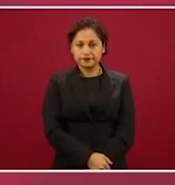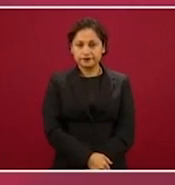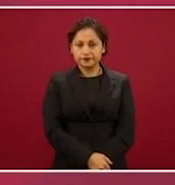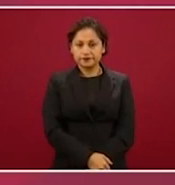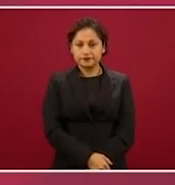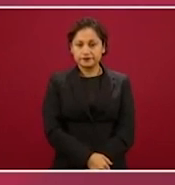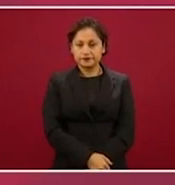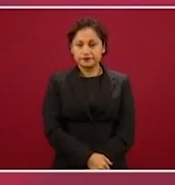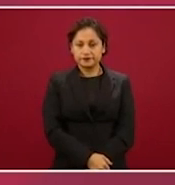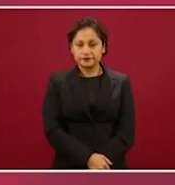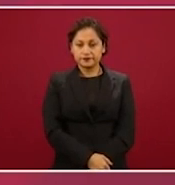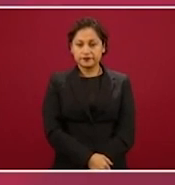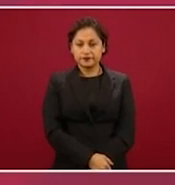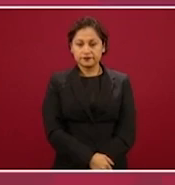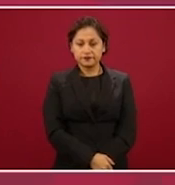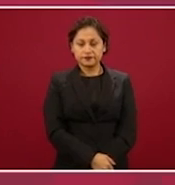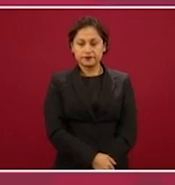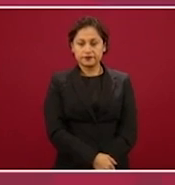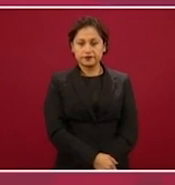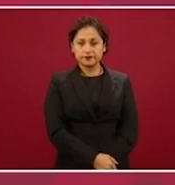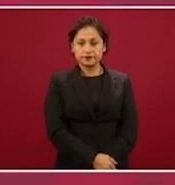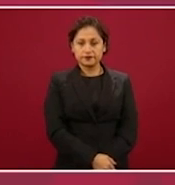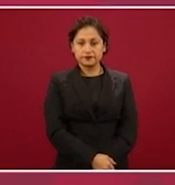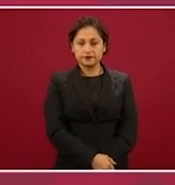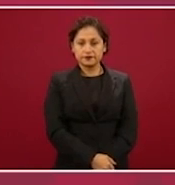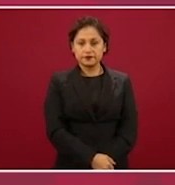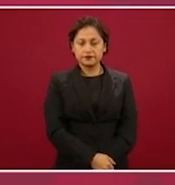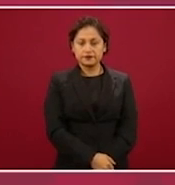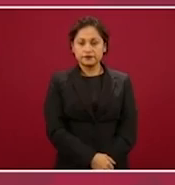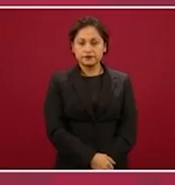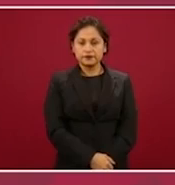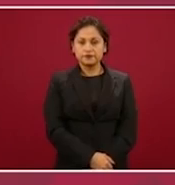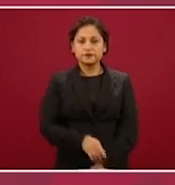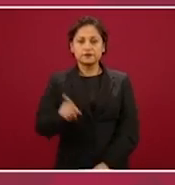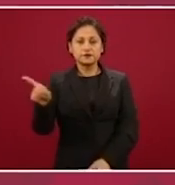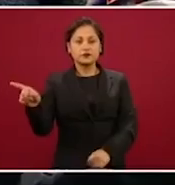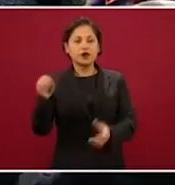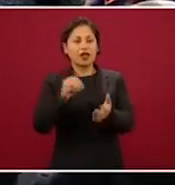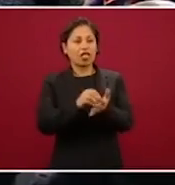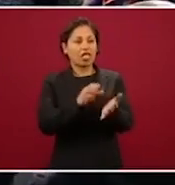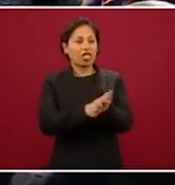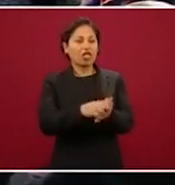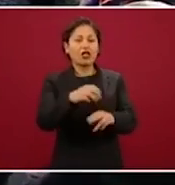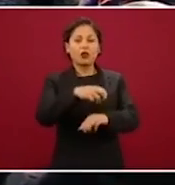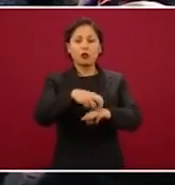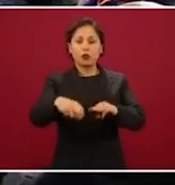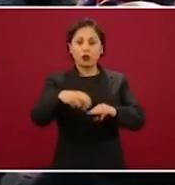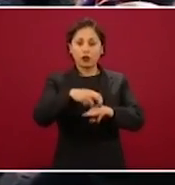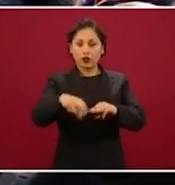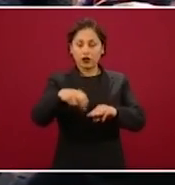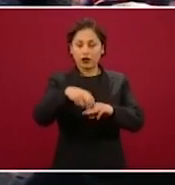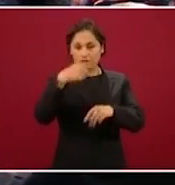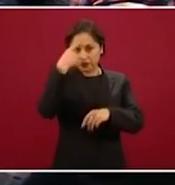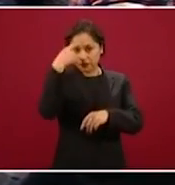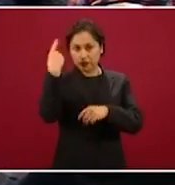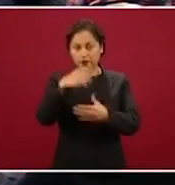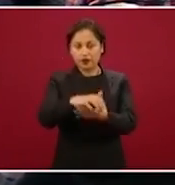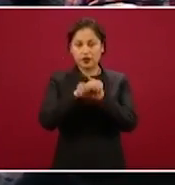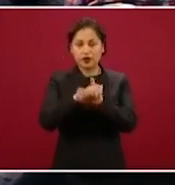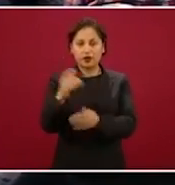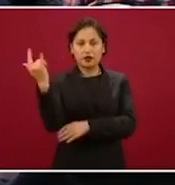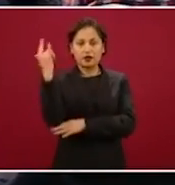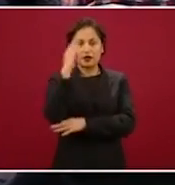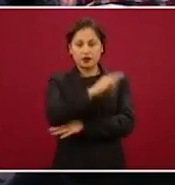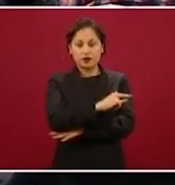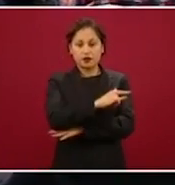el boleto del avión se empieza a distribuir el lunes, Ah, es una falta de